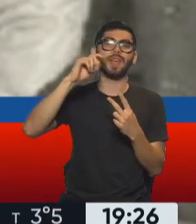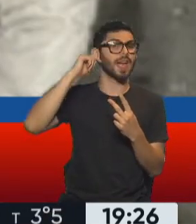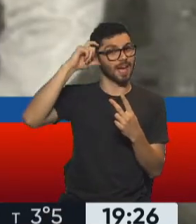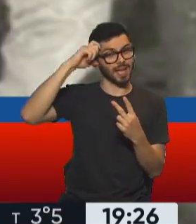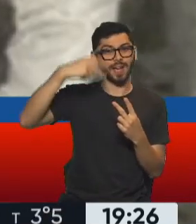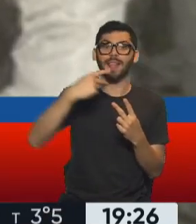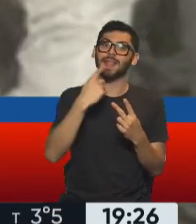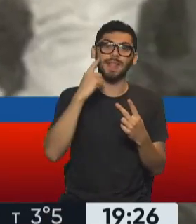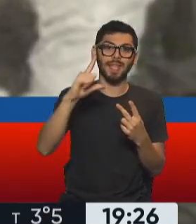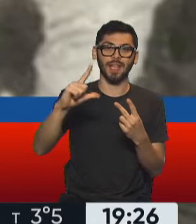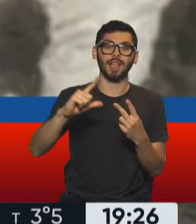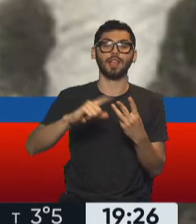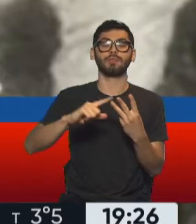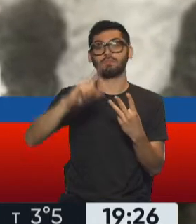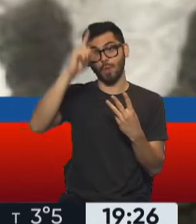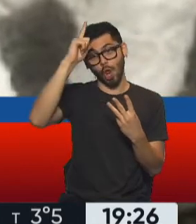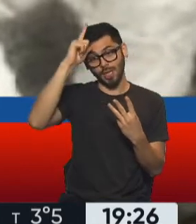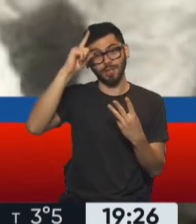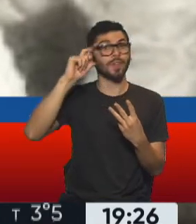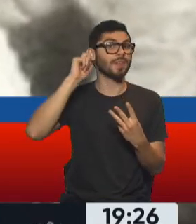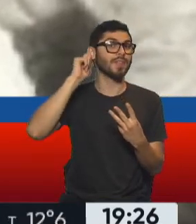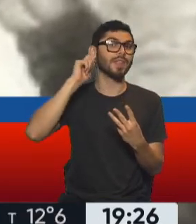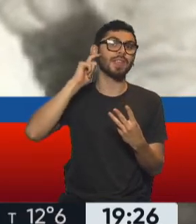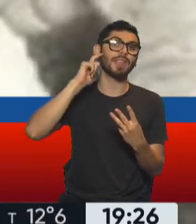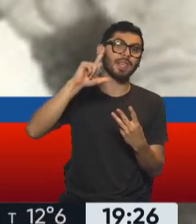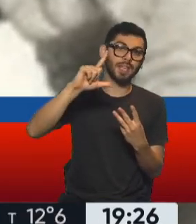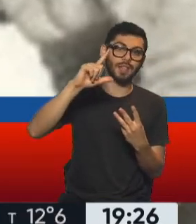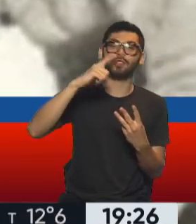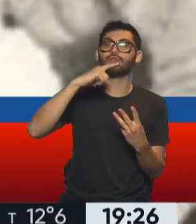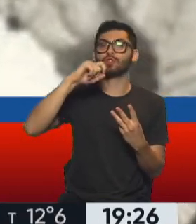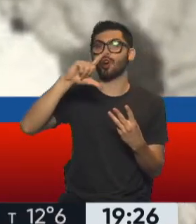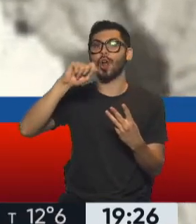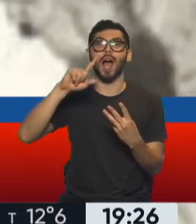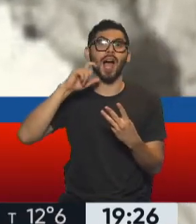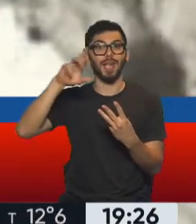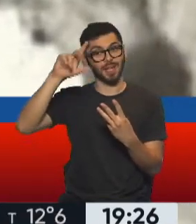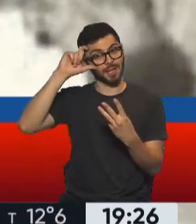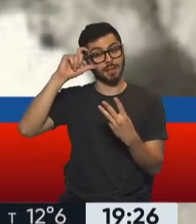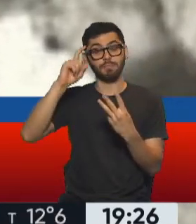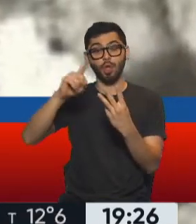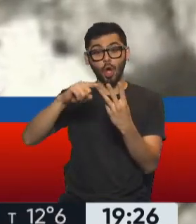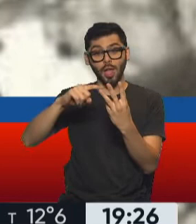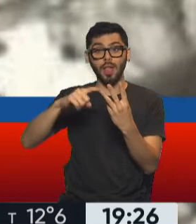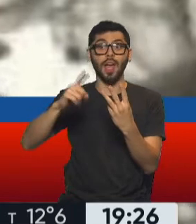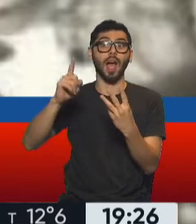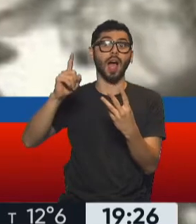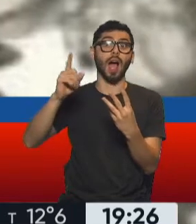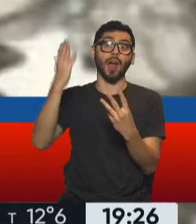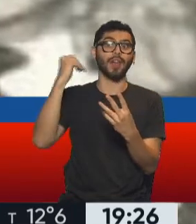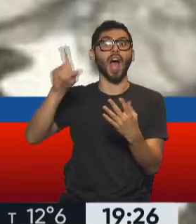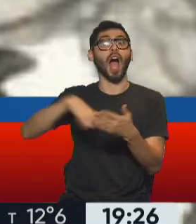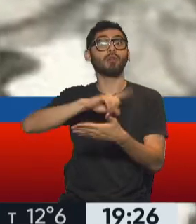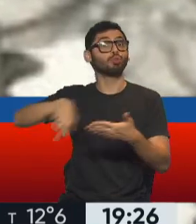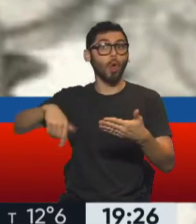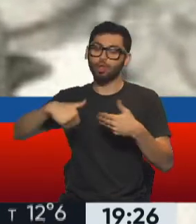y al comisario retirado Joaquín Gil, pero Zoraire y Zanetto habían sido absueltos en ese momento. La absolución